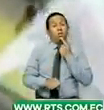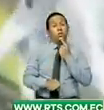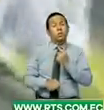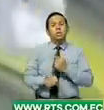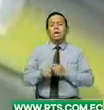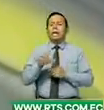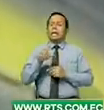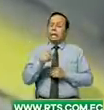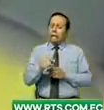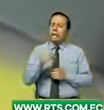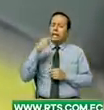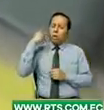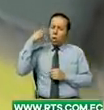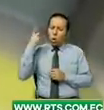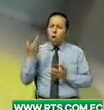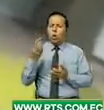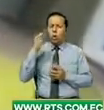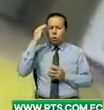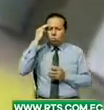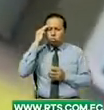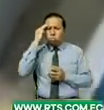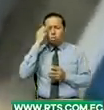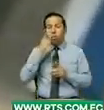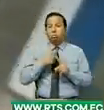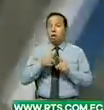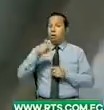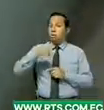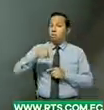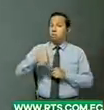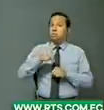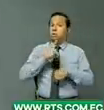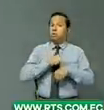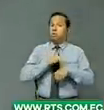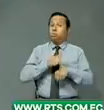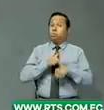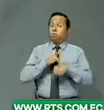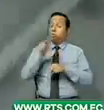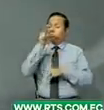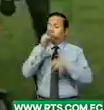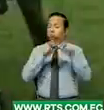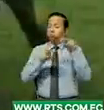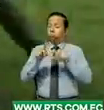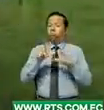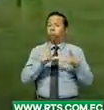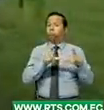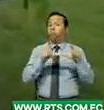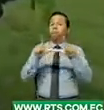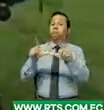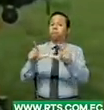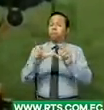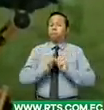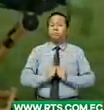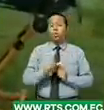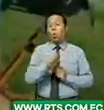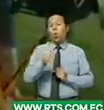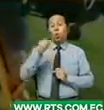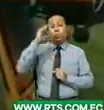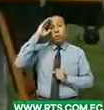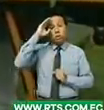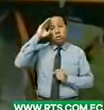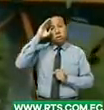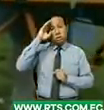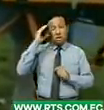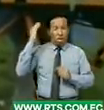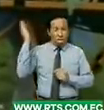problemas mentales, pero deberá contar con los exámenes médicos. El uniformado herido permanece asilado en una casa